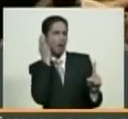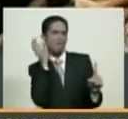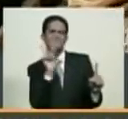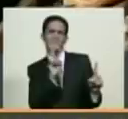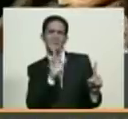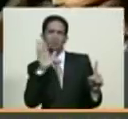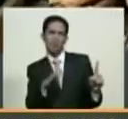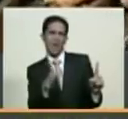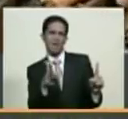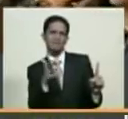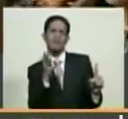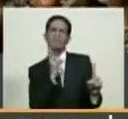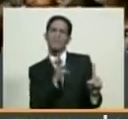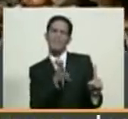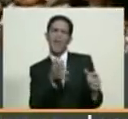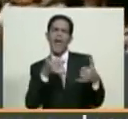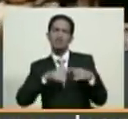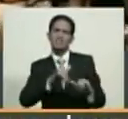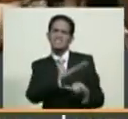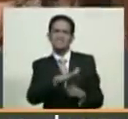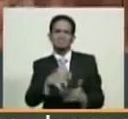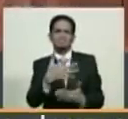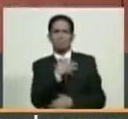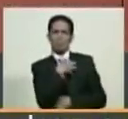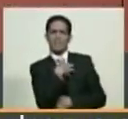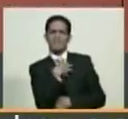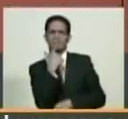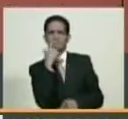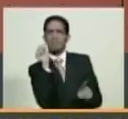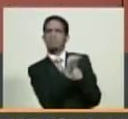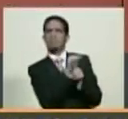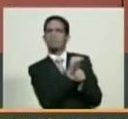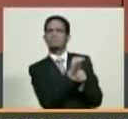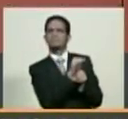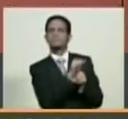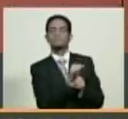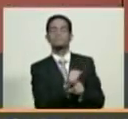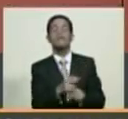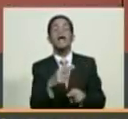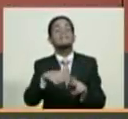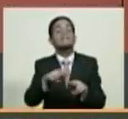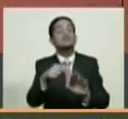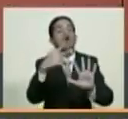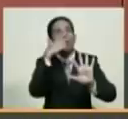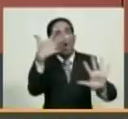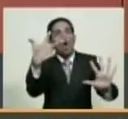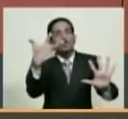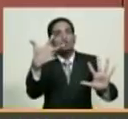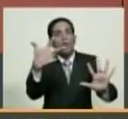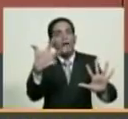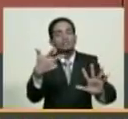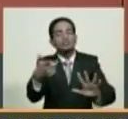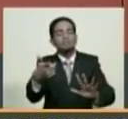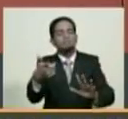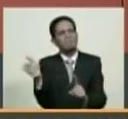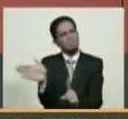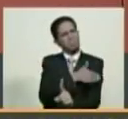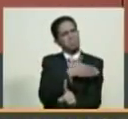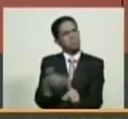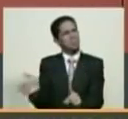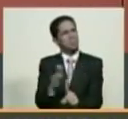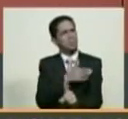clases a sus hijos peruanos. Un niño de 8 años fue maltratado, agredido, porque esa